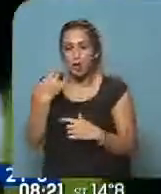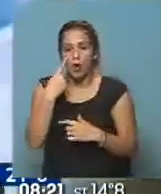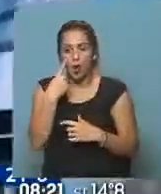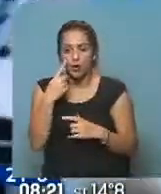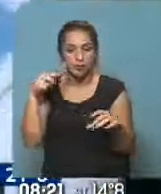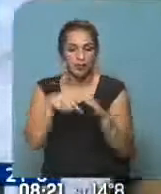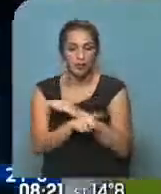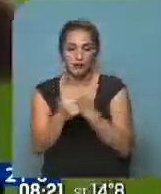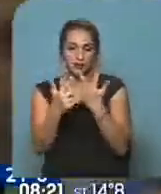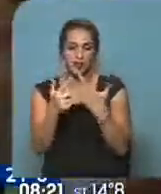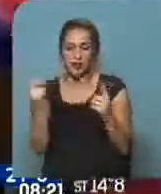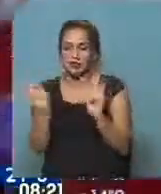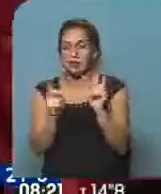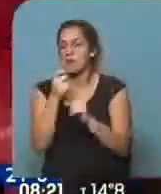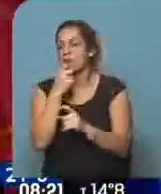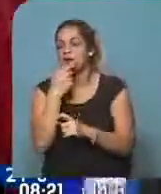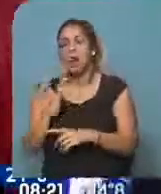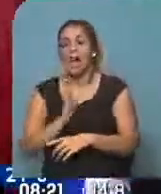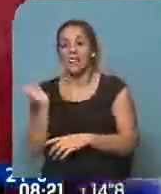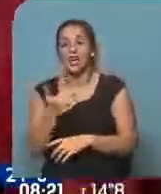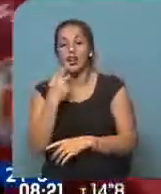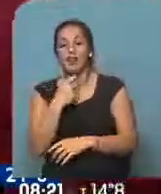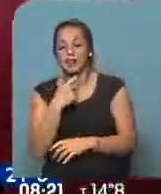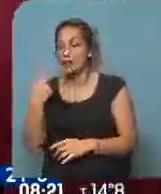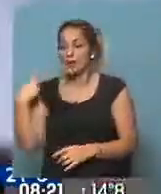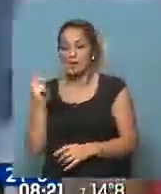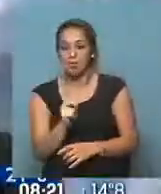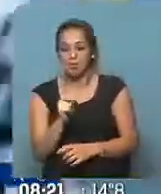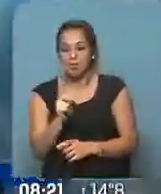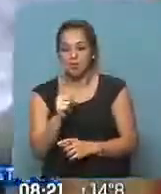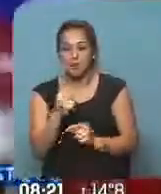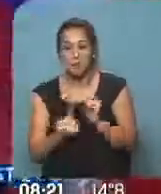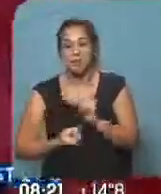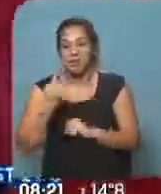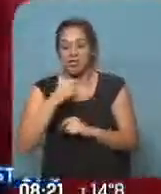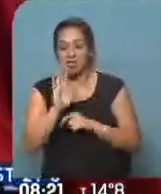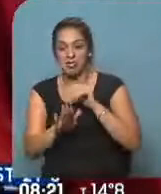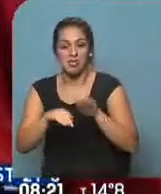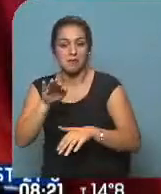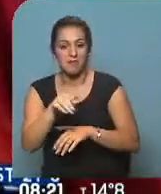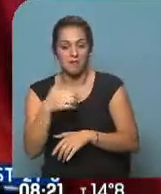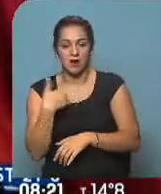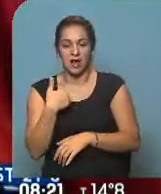el arquero de River Plate, que hacen o dan sus primeros pasos con la camiseta celeste y blanca.